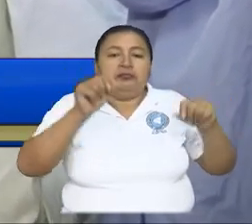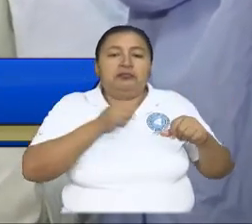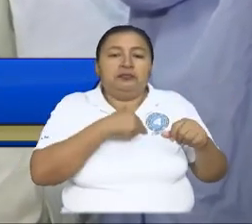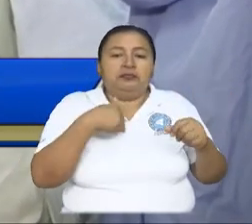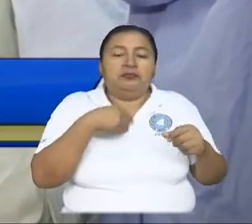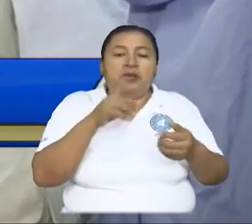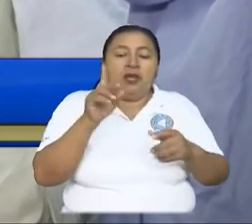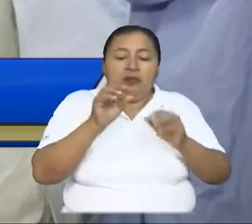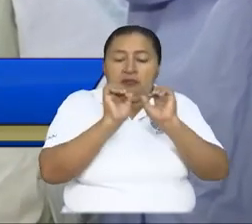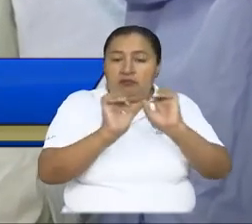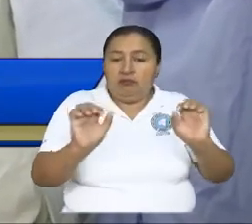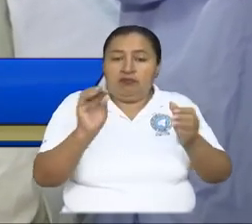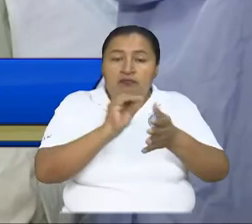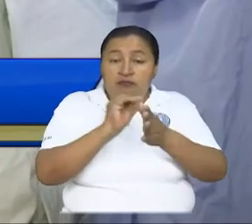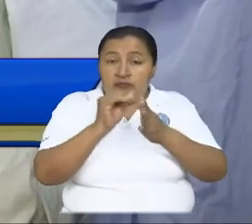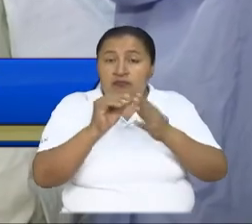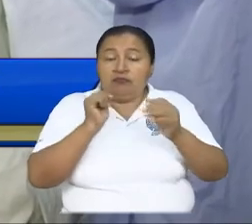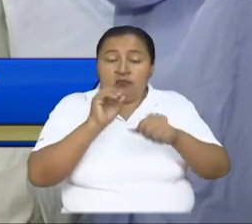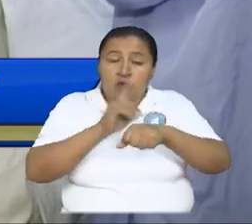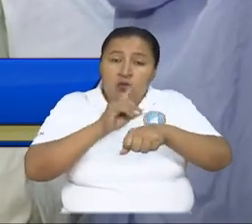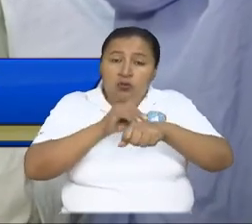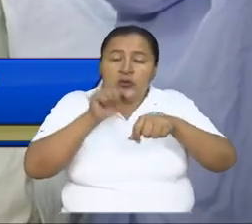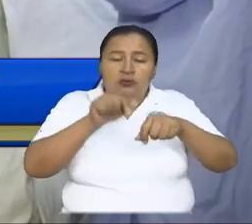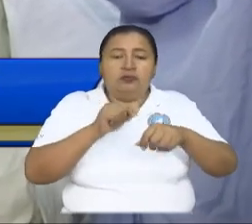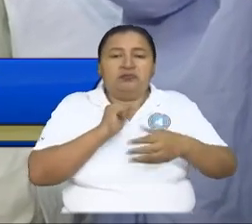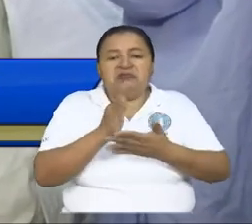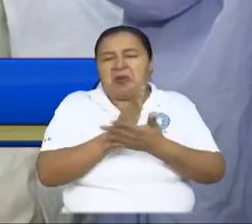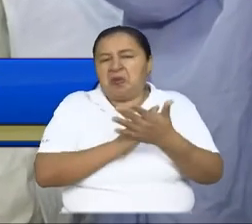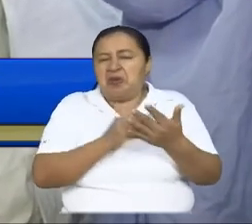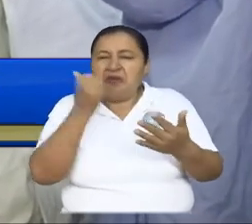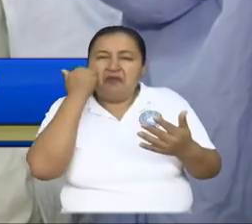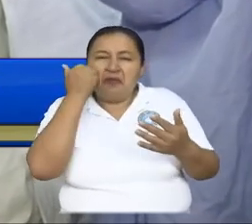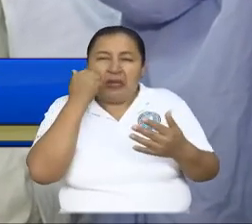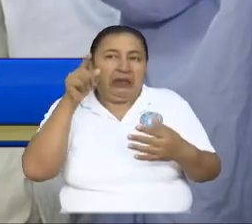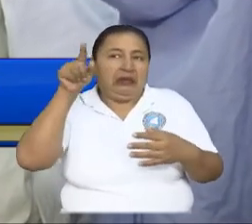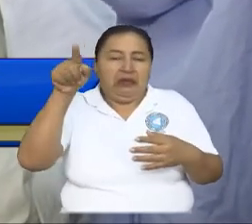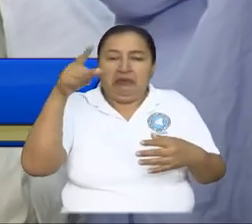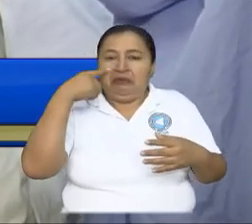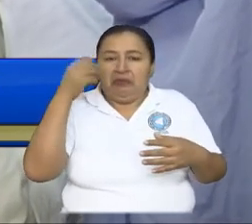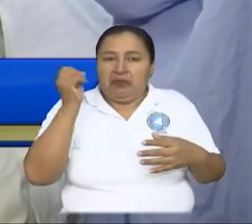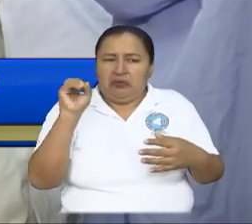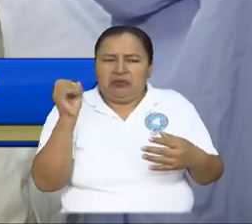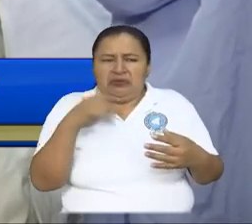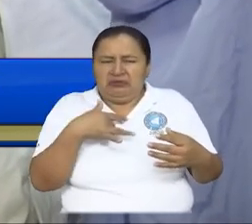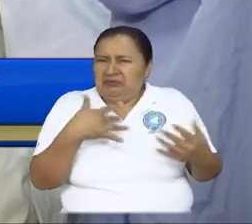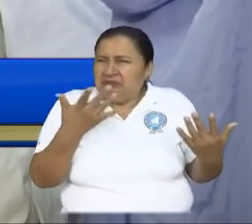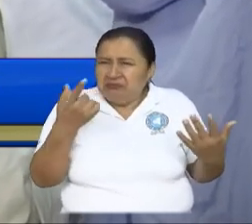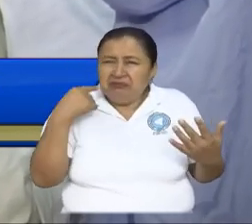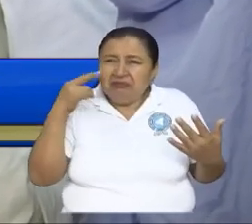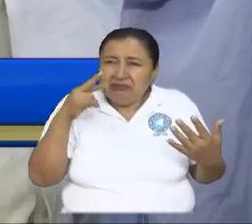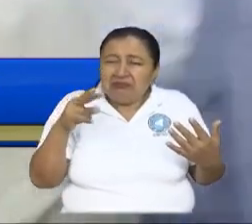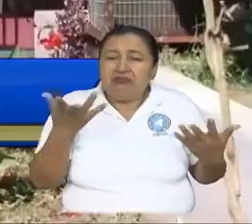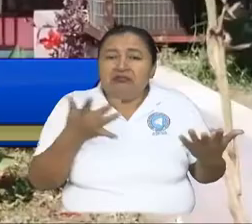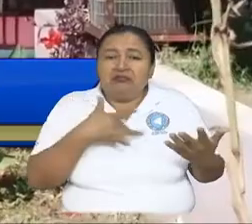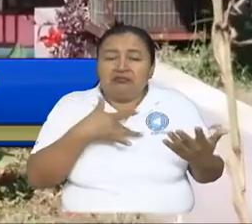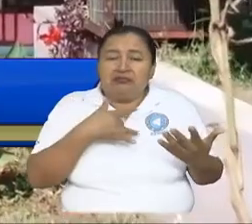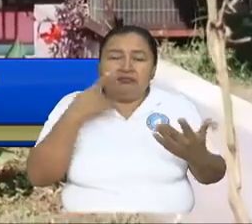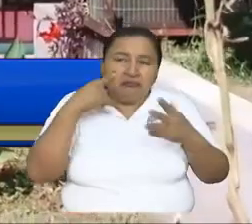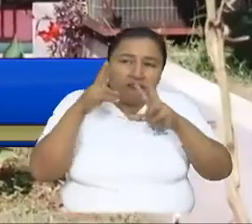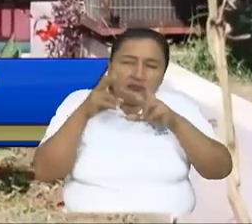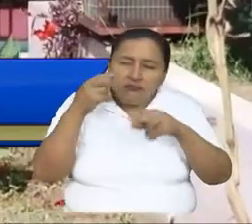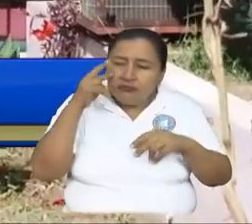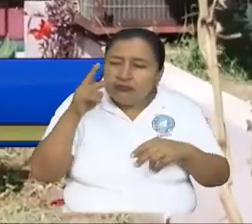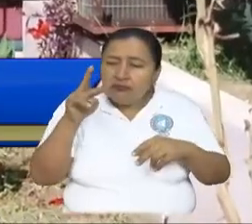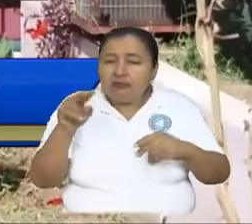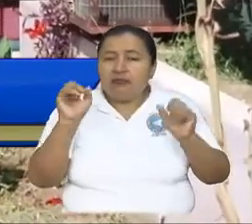pediatría hacen consulta de algunas patologías que ellos necesitan pues a cómo llevar de experticia y que